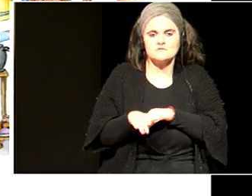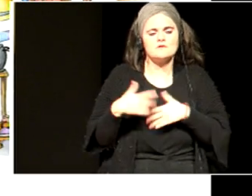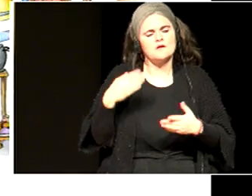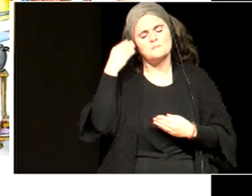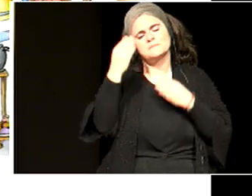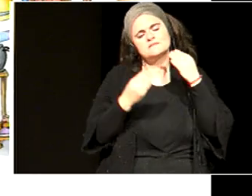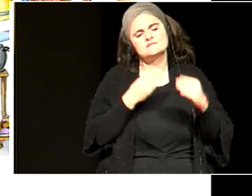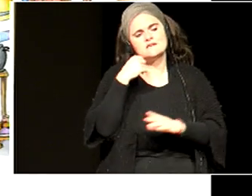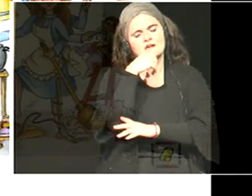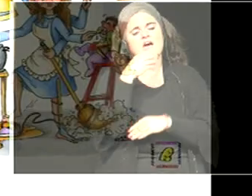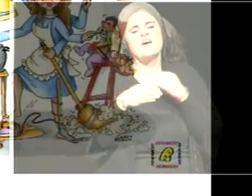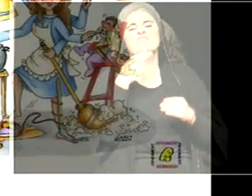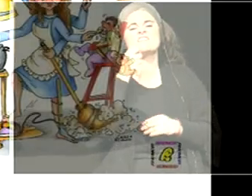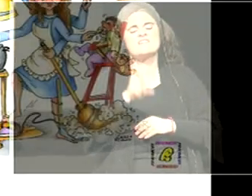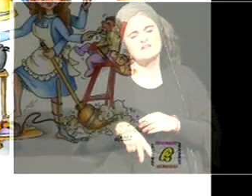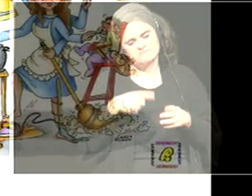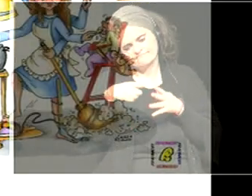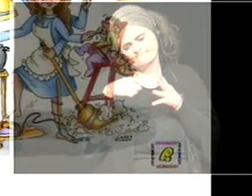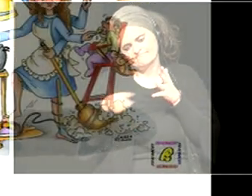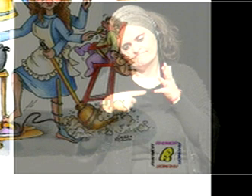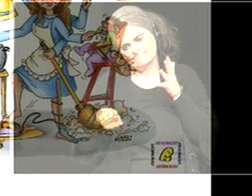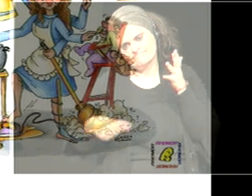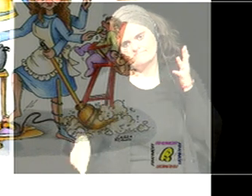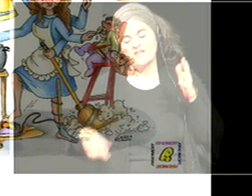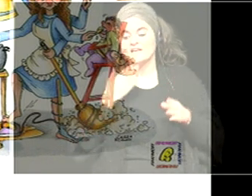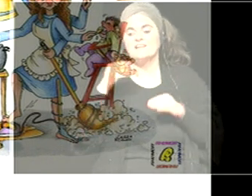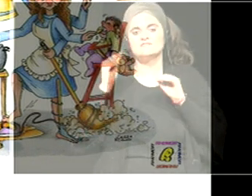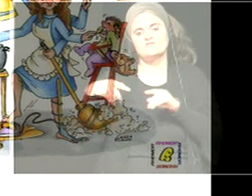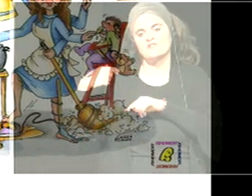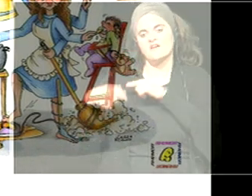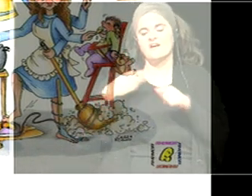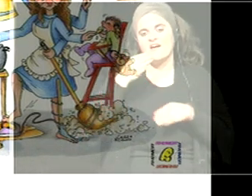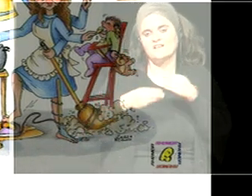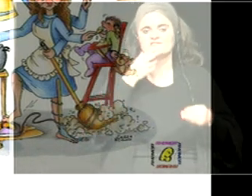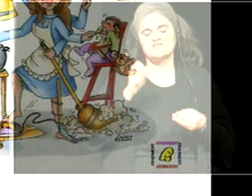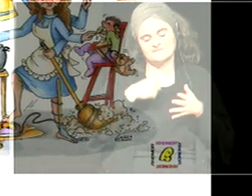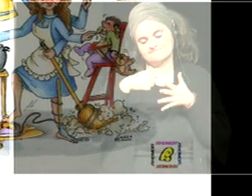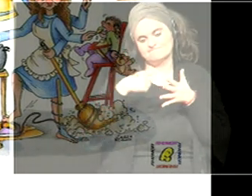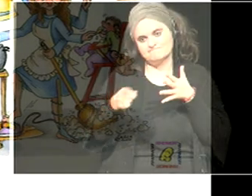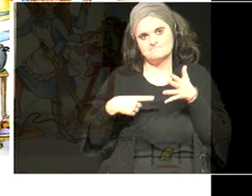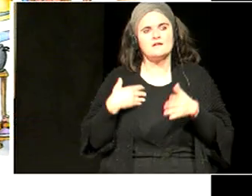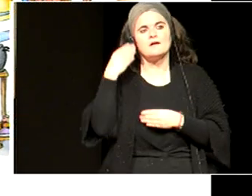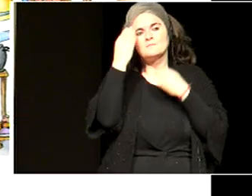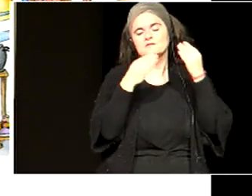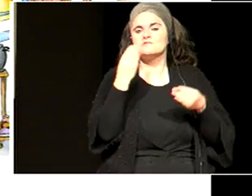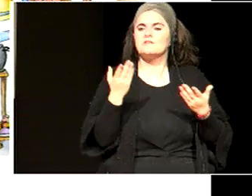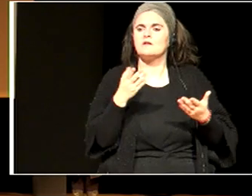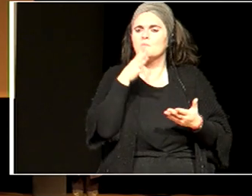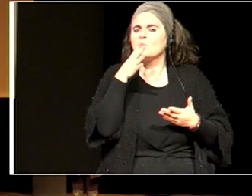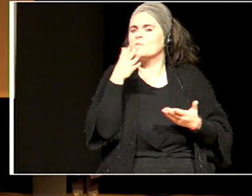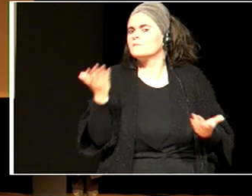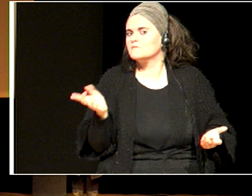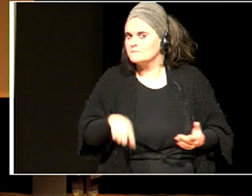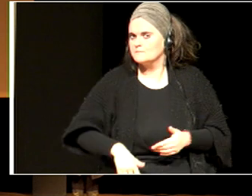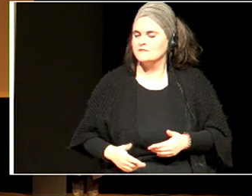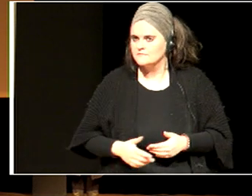sobre quién las hace y quien las ha hecho históricamente y vamos a reflexionar también porque porque no